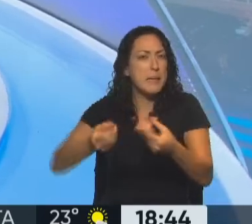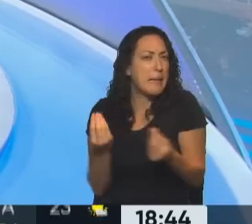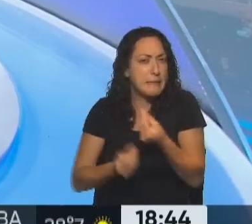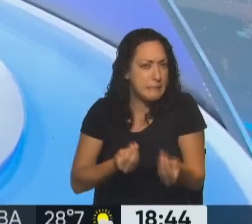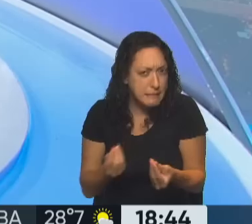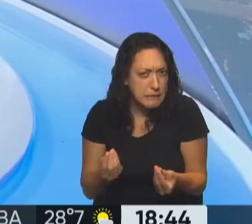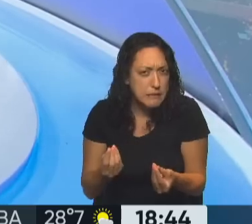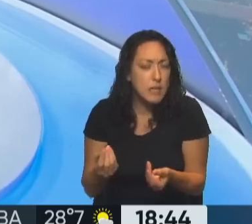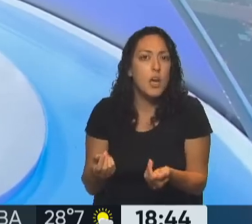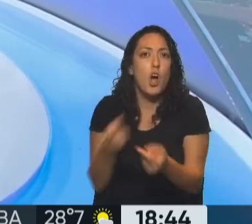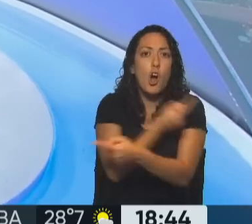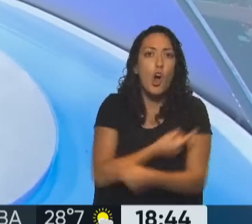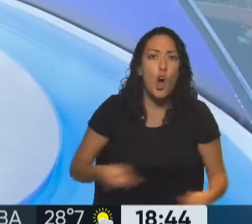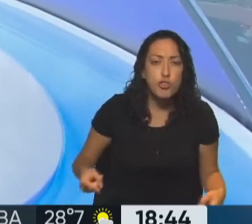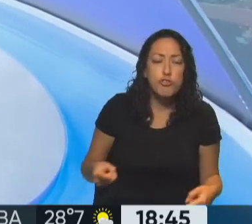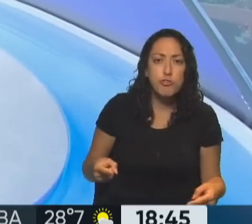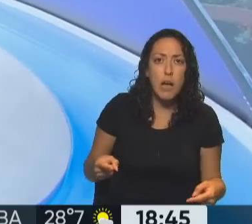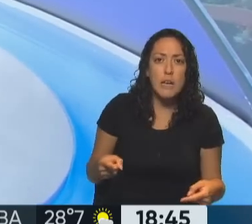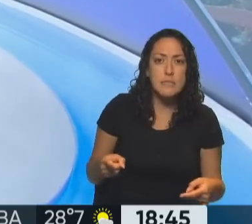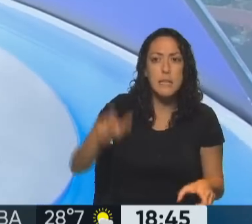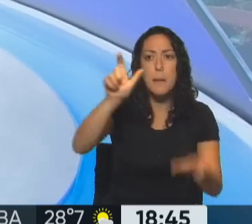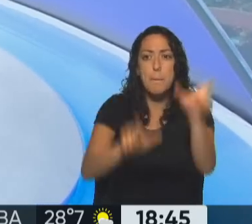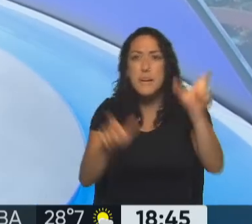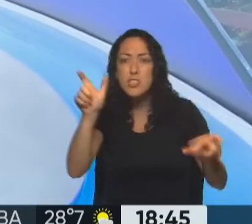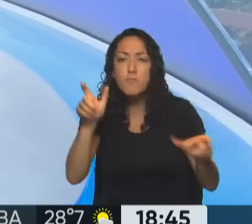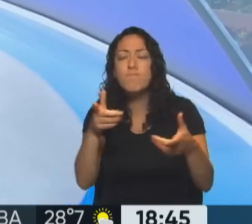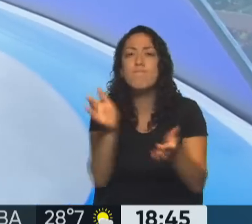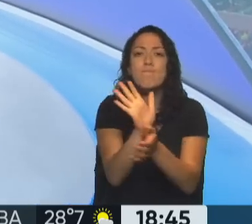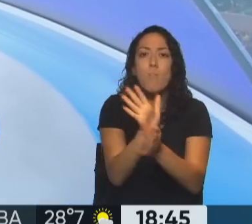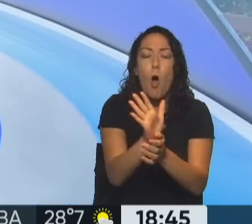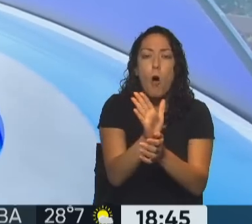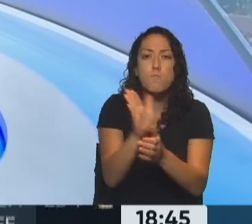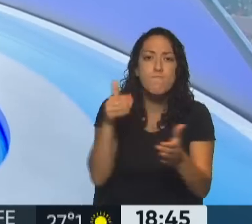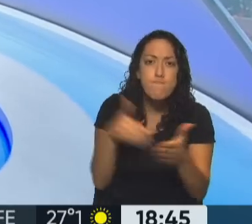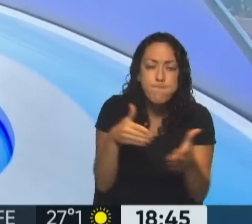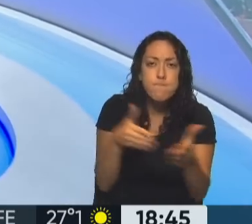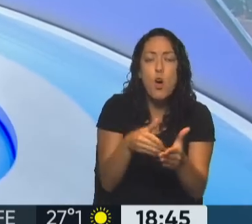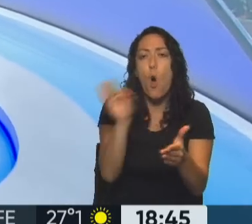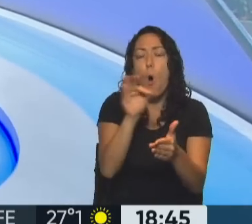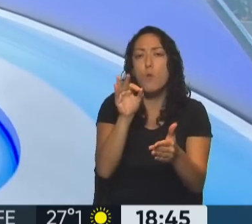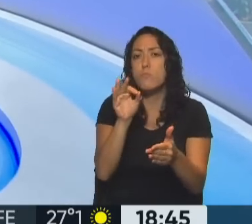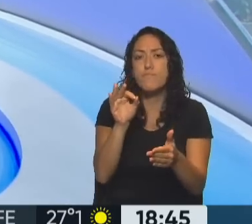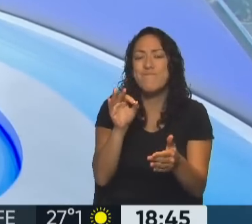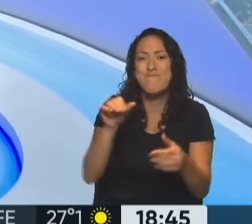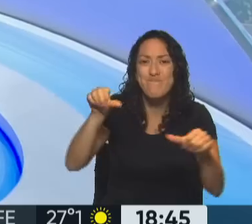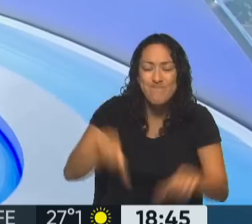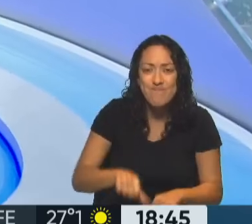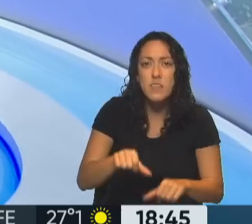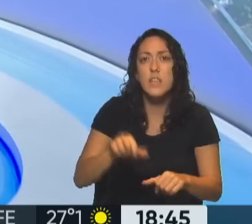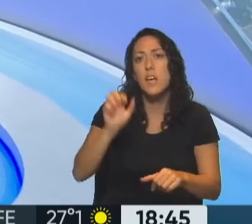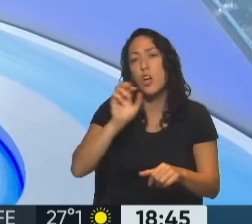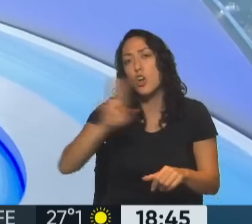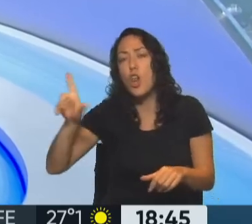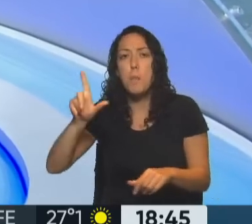política? Es todo aquello que disuade u obstaculiza la participación política de las mujeres. Y cuando vemos